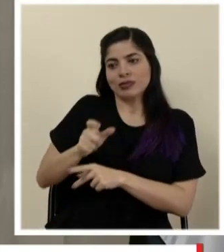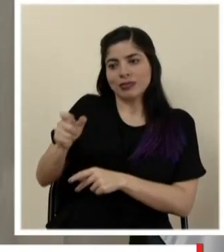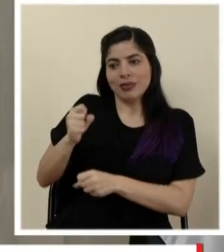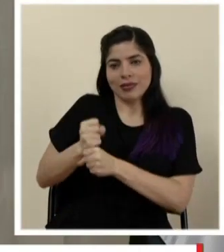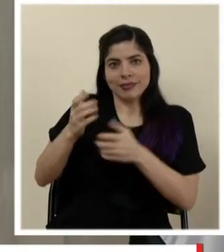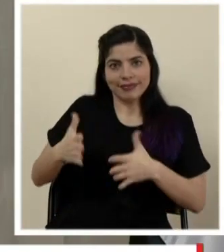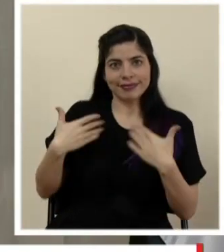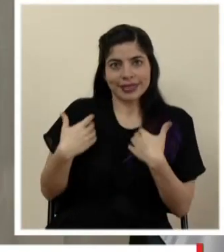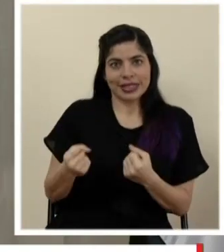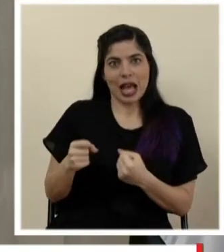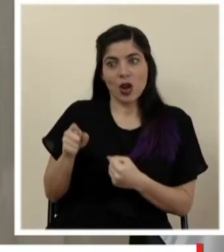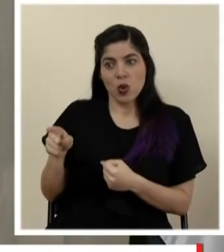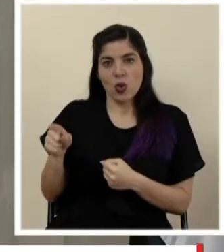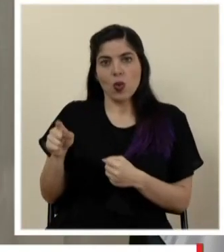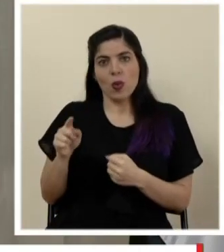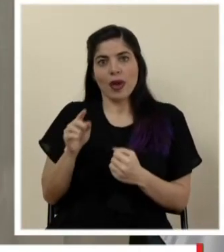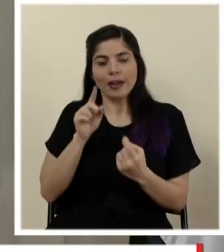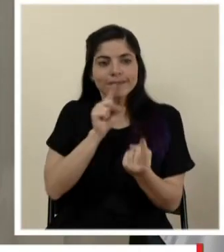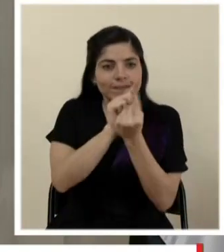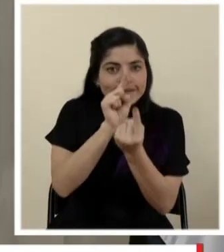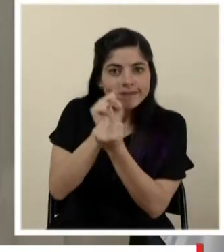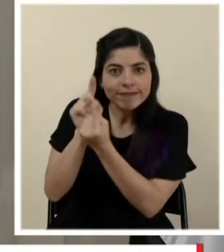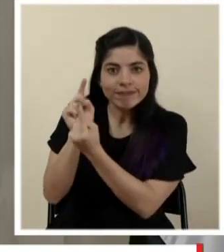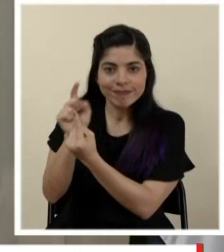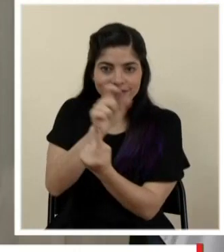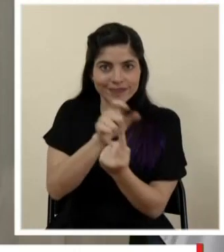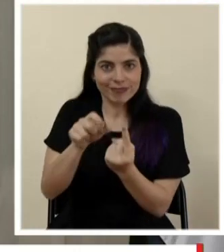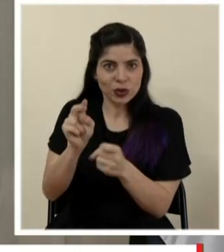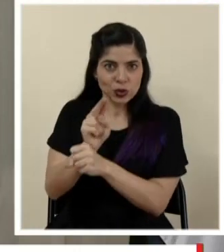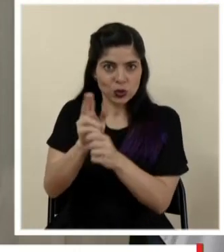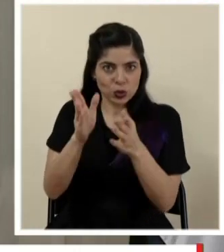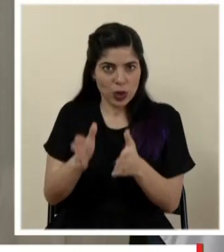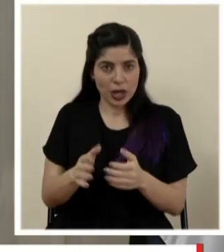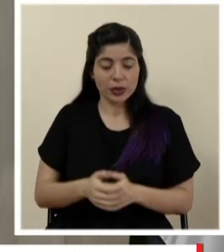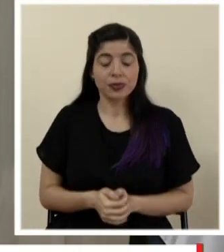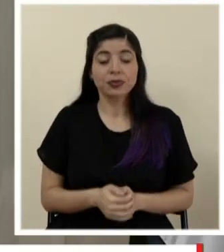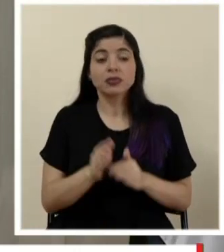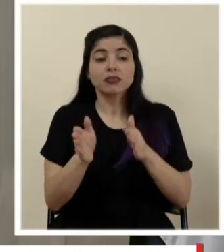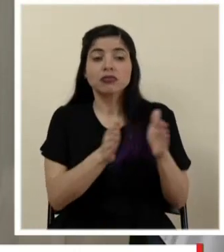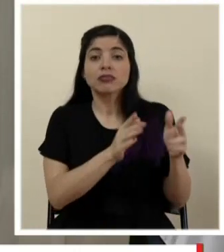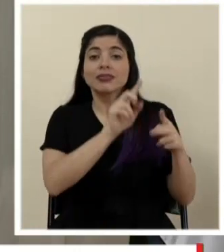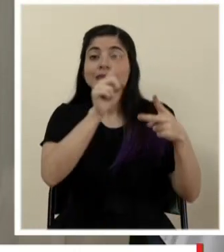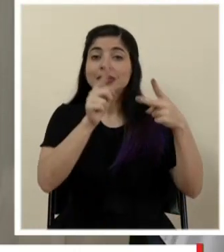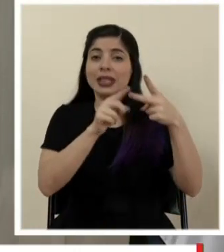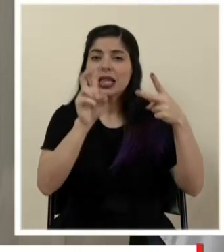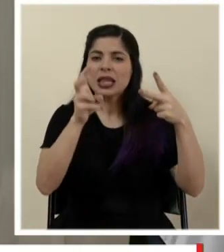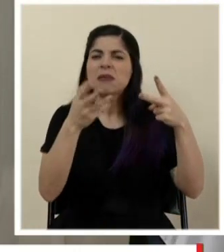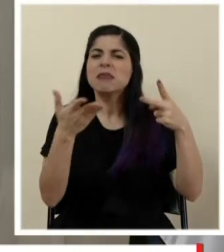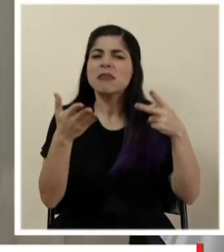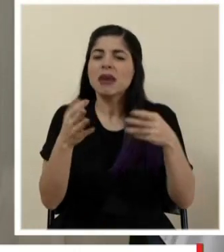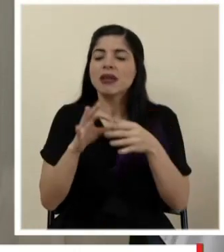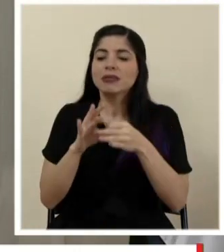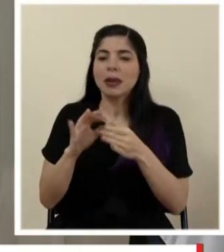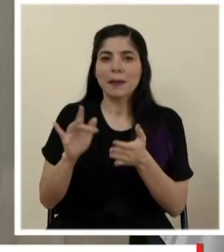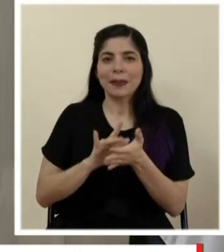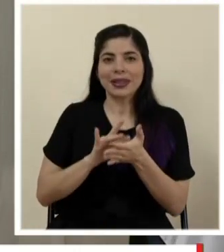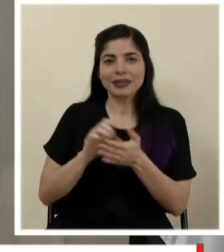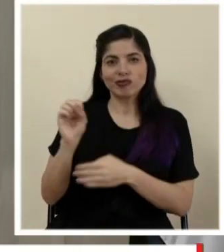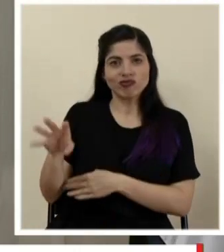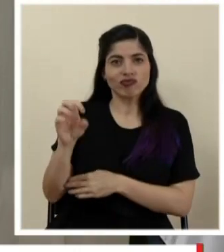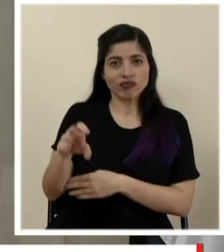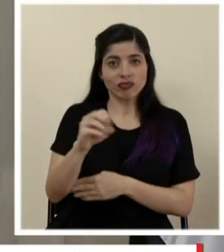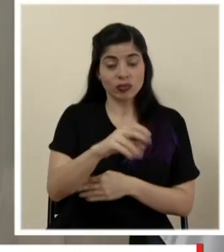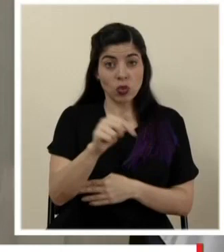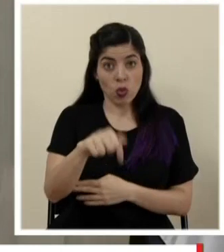esa línea de atención de los usuarios. El segundo tema tiene que ver con la entrega de medicamentos a domicilio.